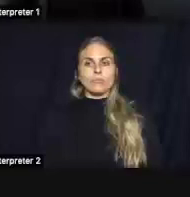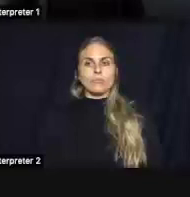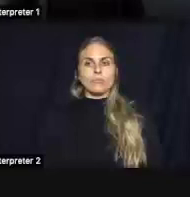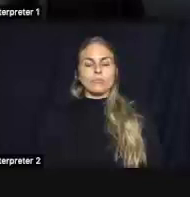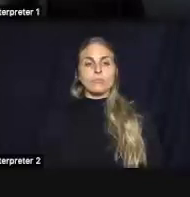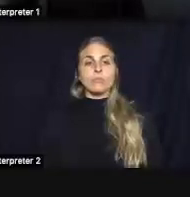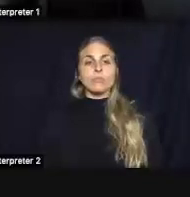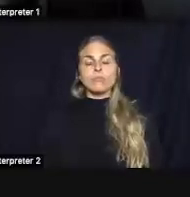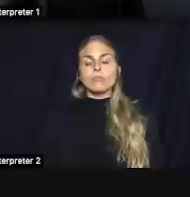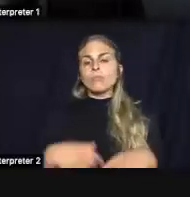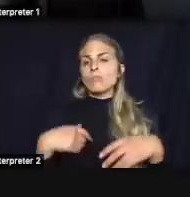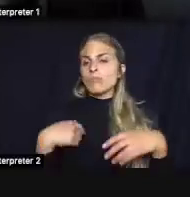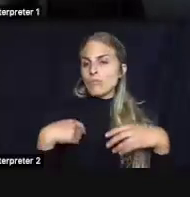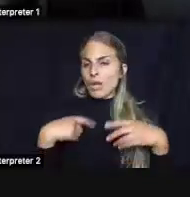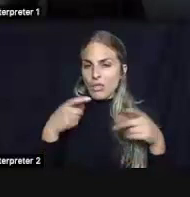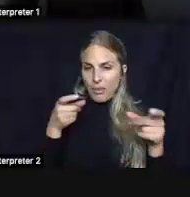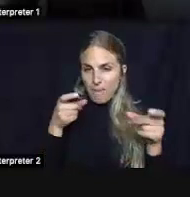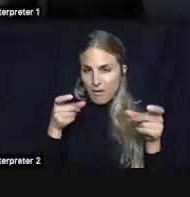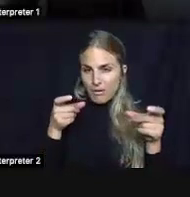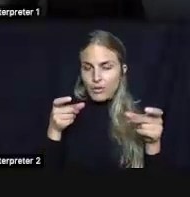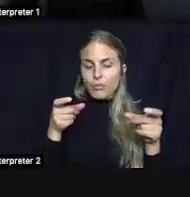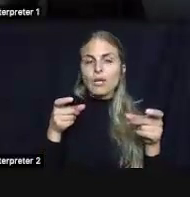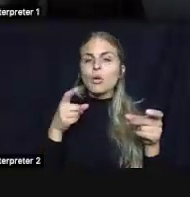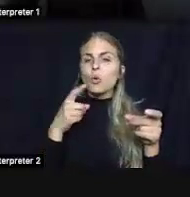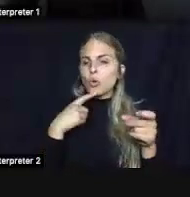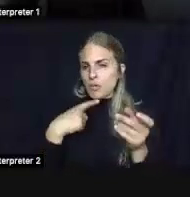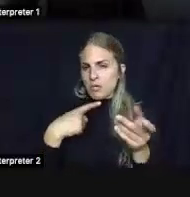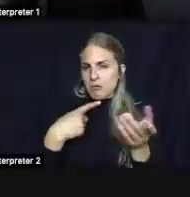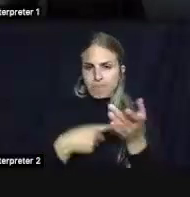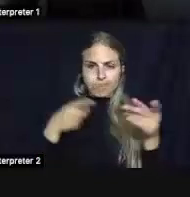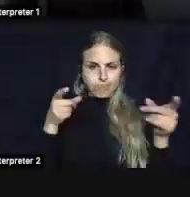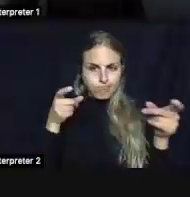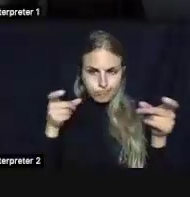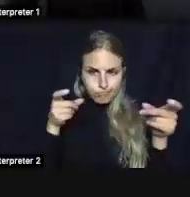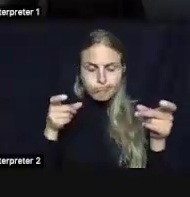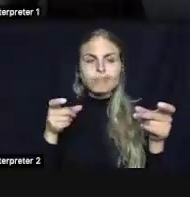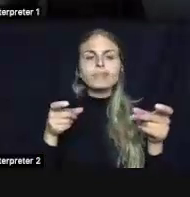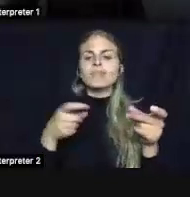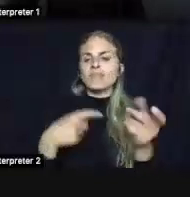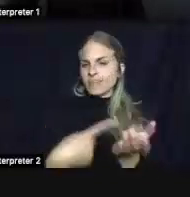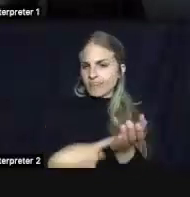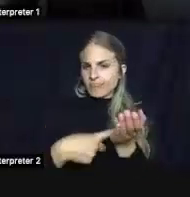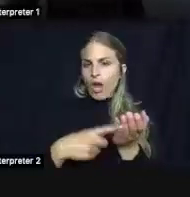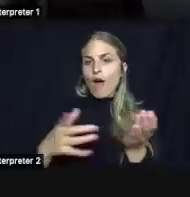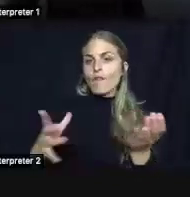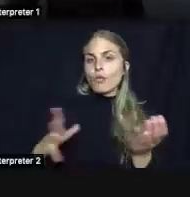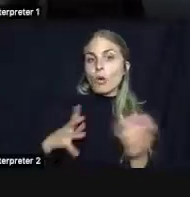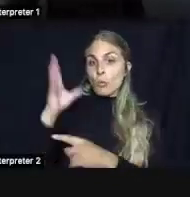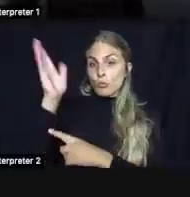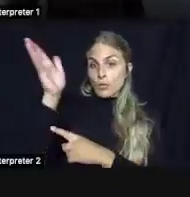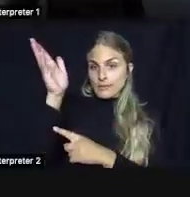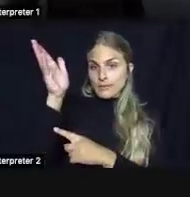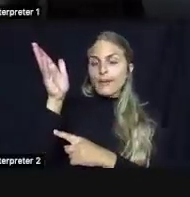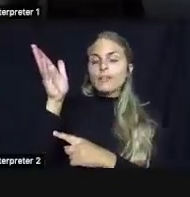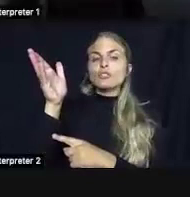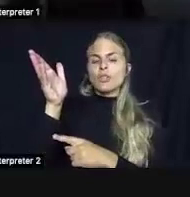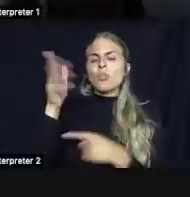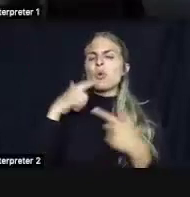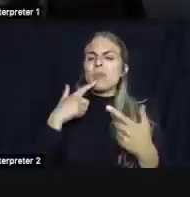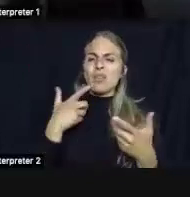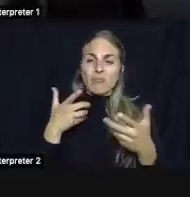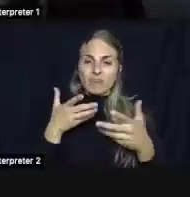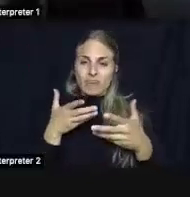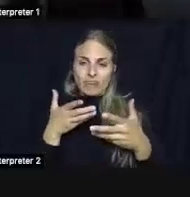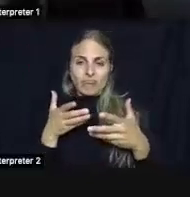The hearing moderator will be facilitating. El moderador de la audiencia facilitará la audiencia. A la presentación formal le seguirá